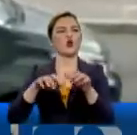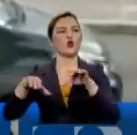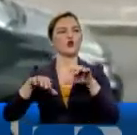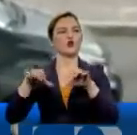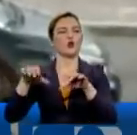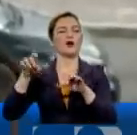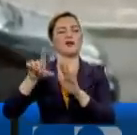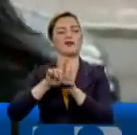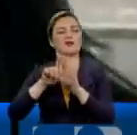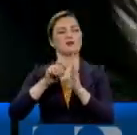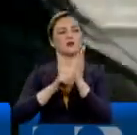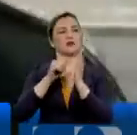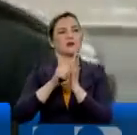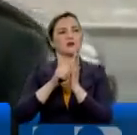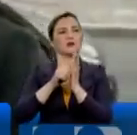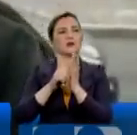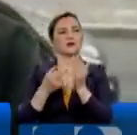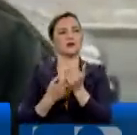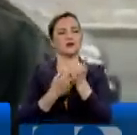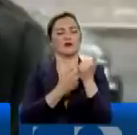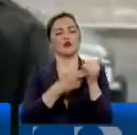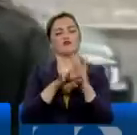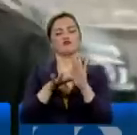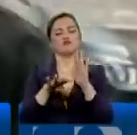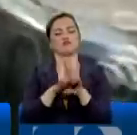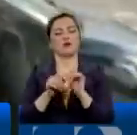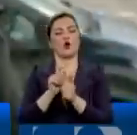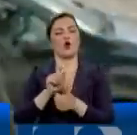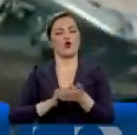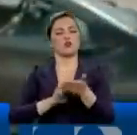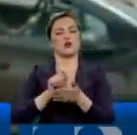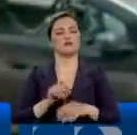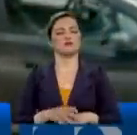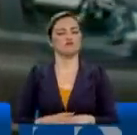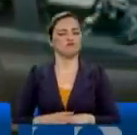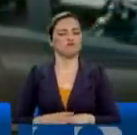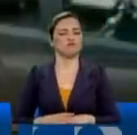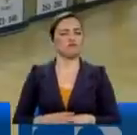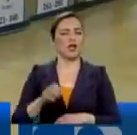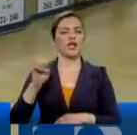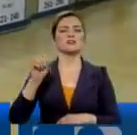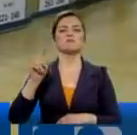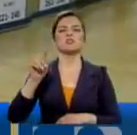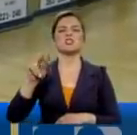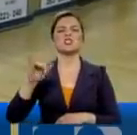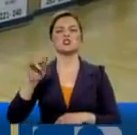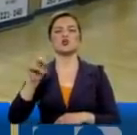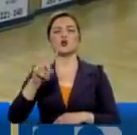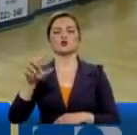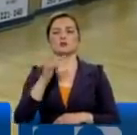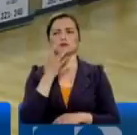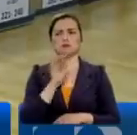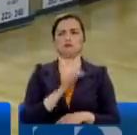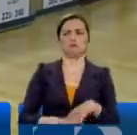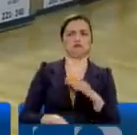coordinadora jurídica del Ministerio de Recursos No Renovables a la firma del contrato. Es Lorena Espinosa. Sin embargo, ella